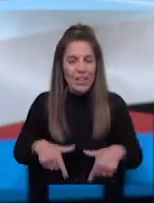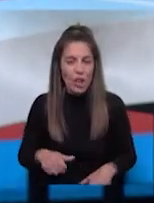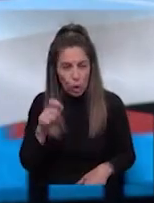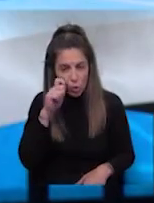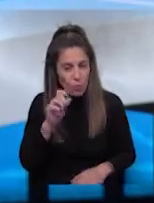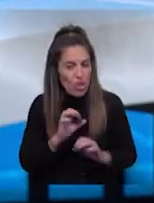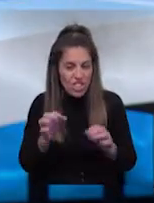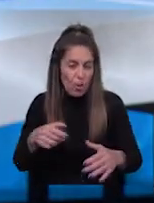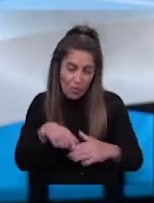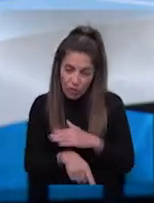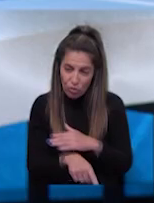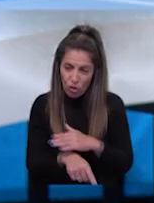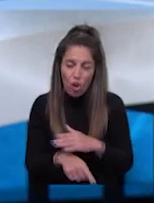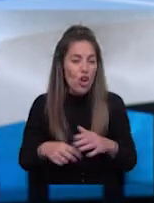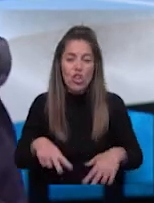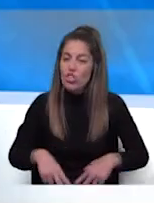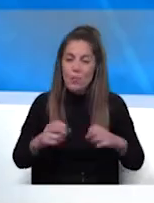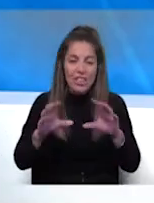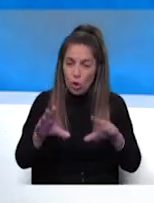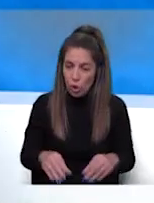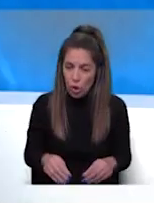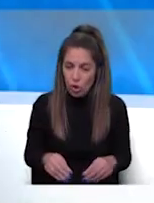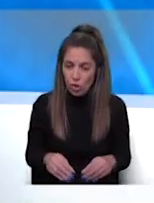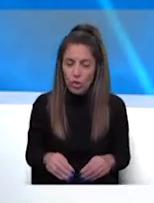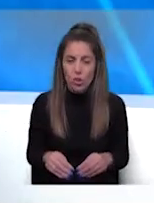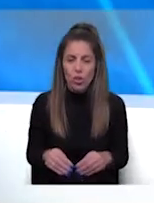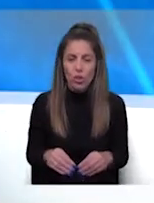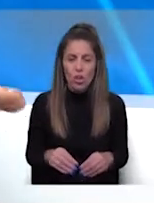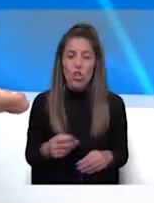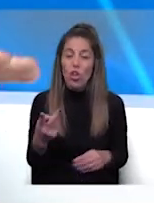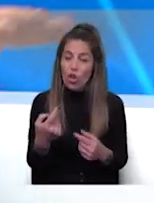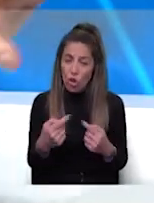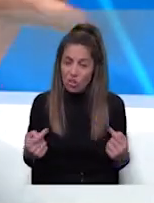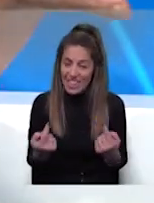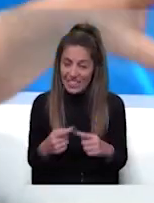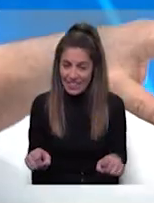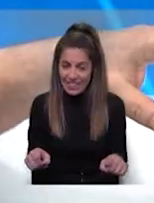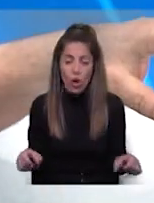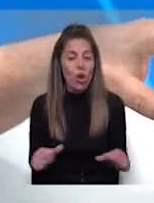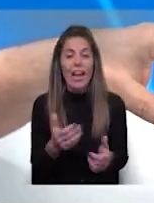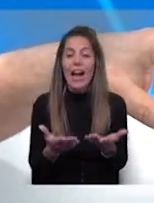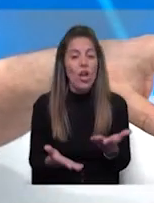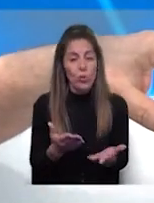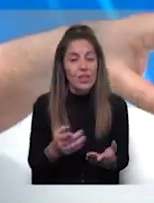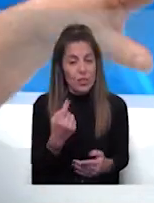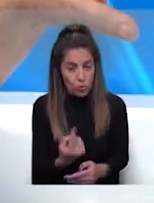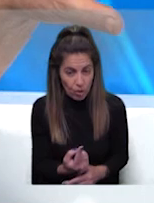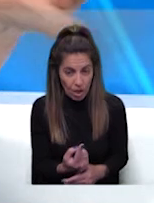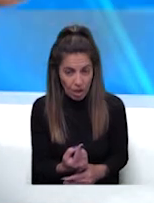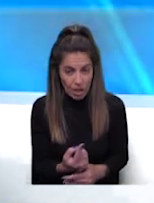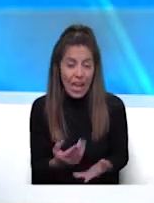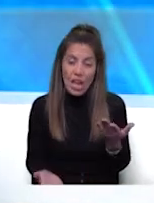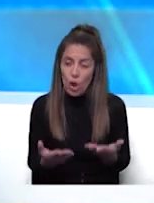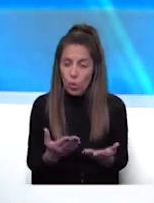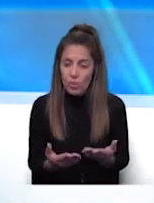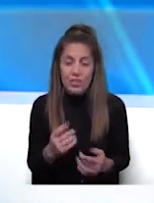se llegó al fondo? ¿No se investigó del todo? No, son dos cosas distintas. Una cosa es lo que haga la justicia. En la